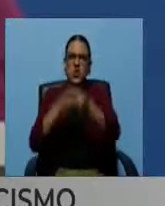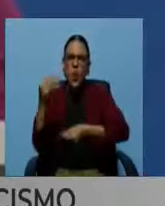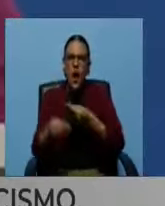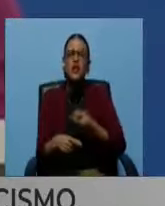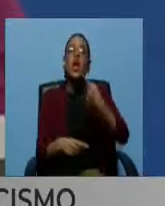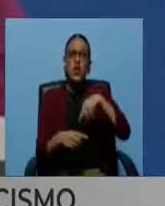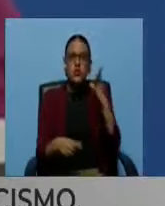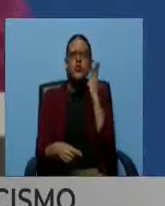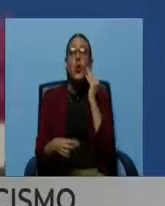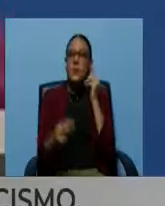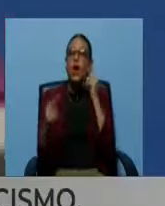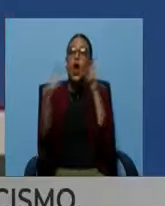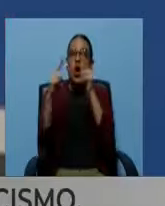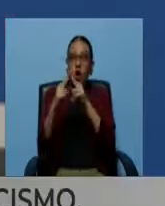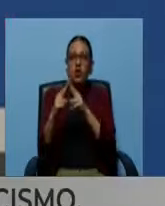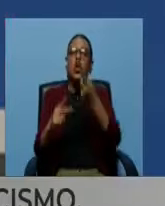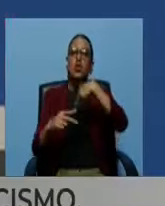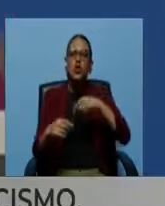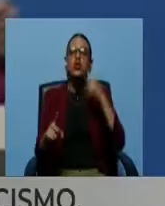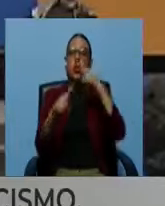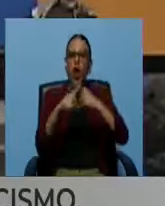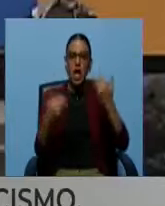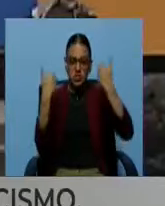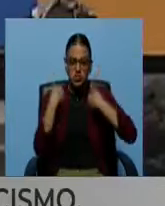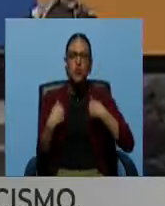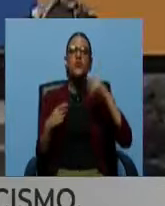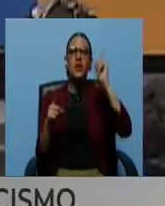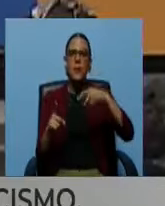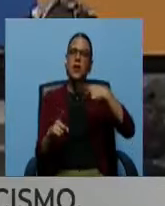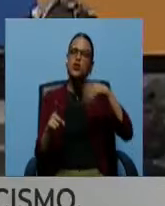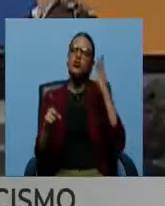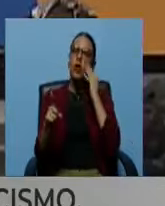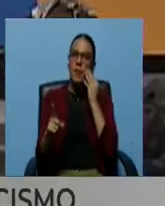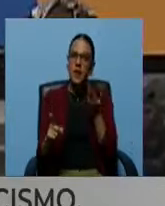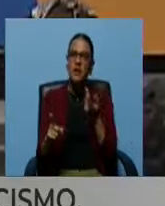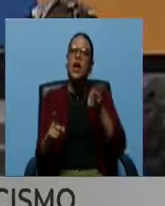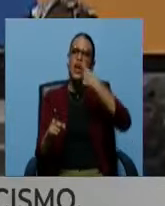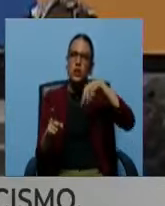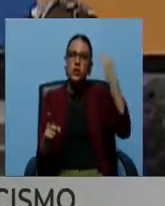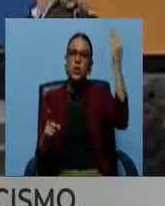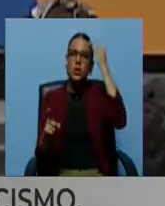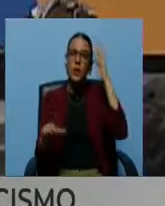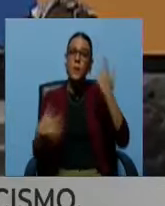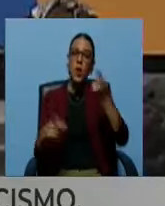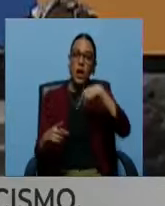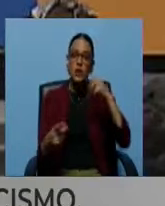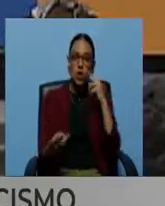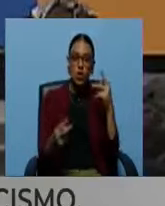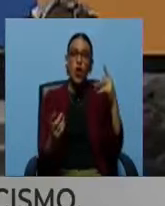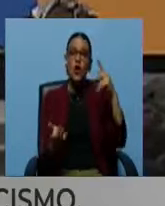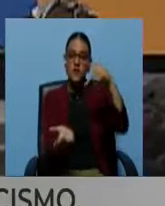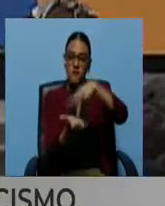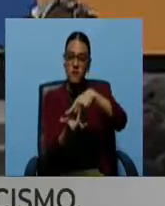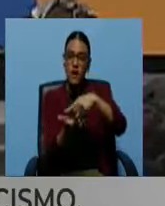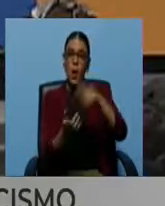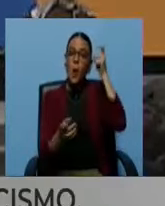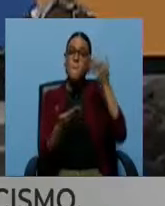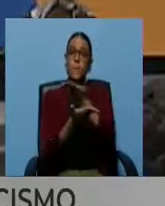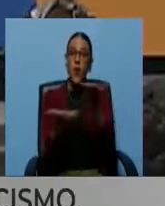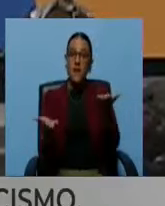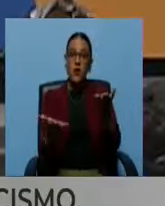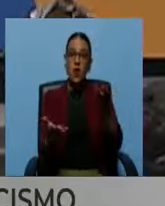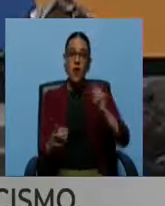conocido, lo hemos sufrido, y sabemos que lo que ha enfrentado el pueblo